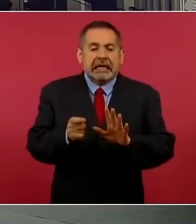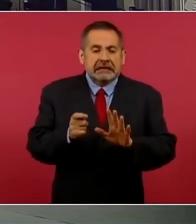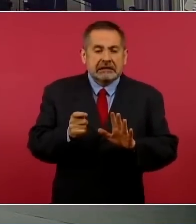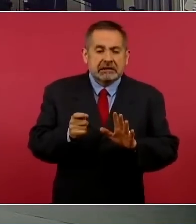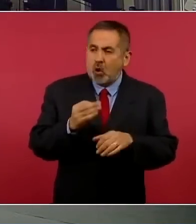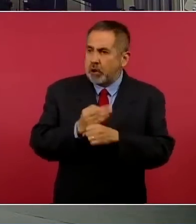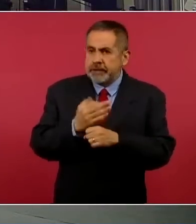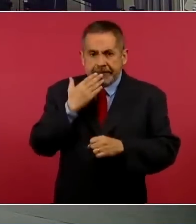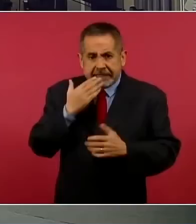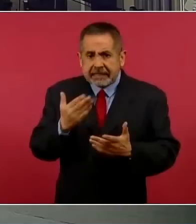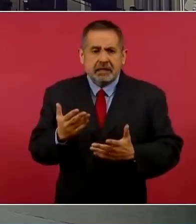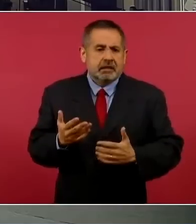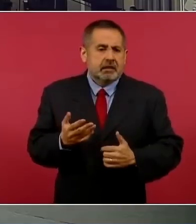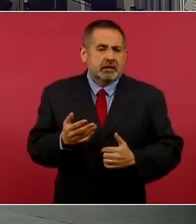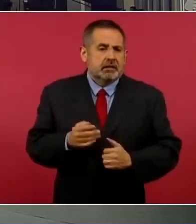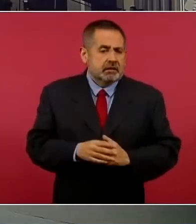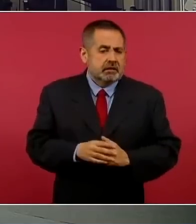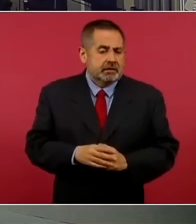el que